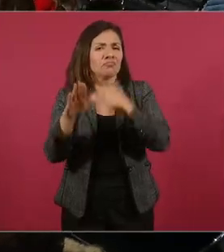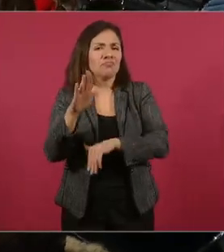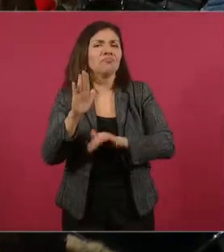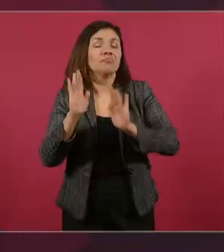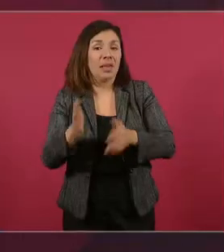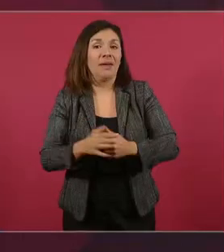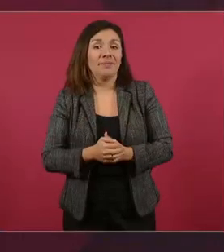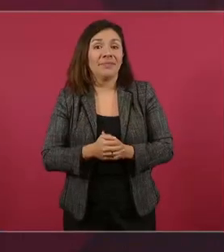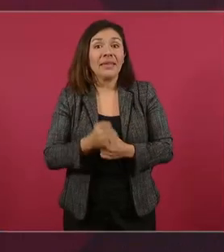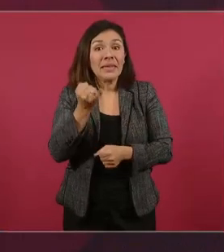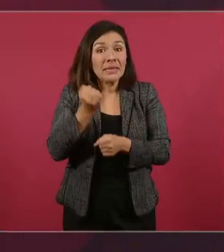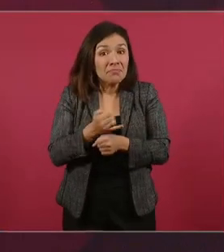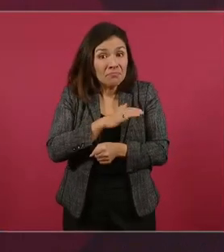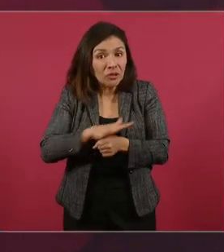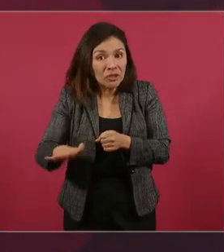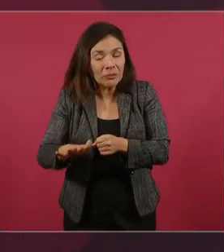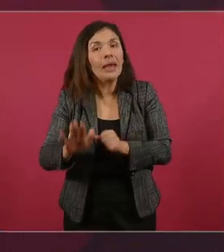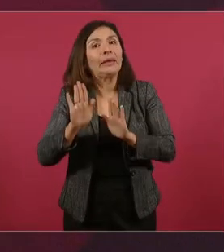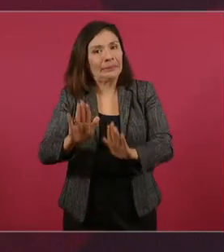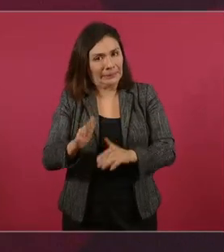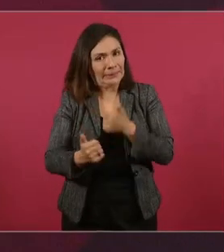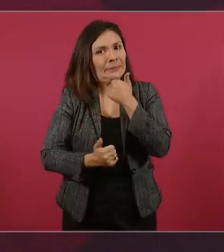lo imposible se intenta.